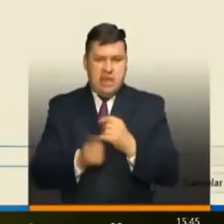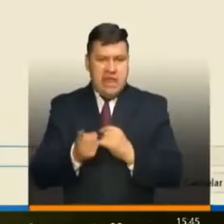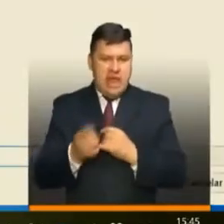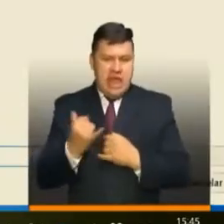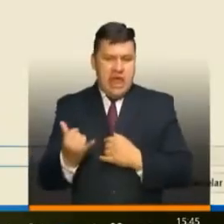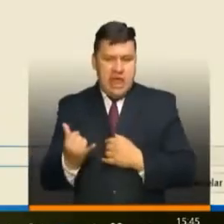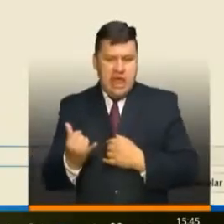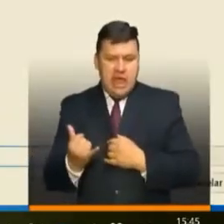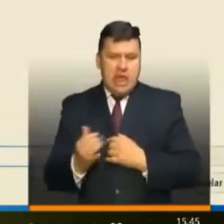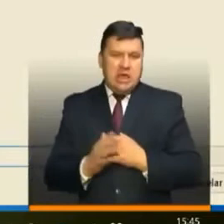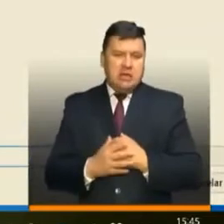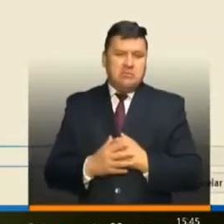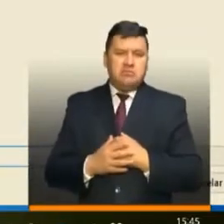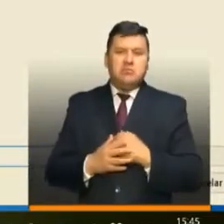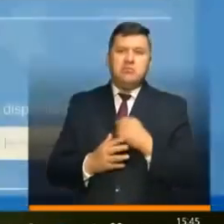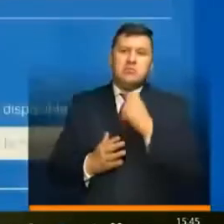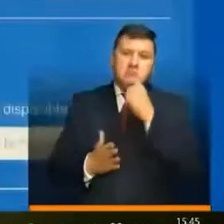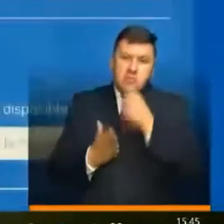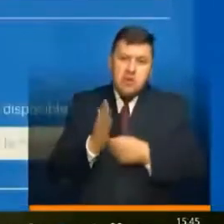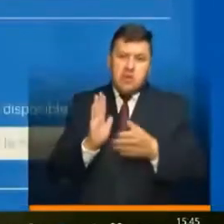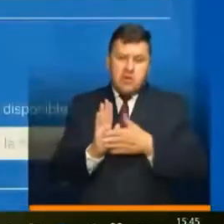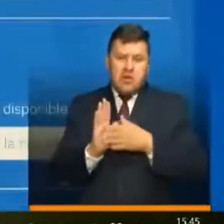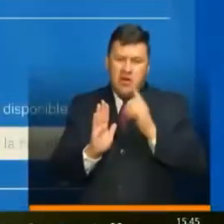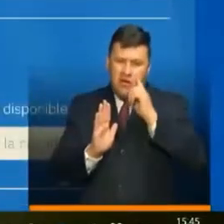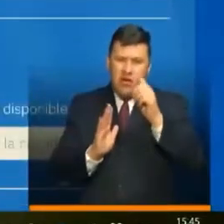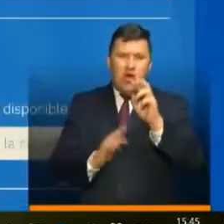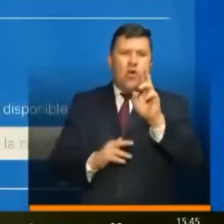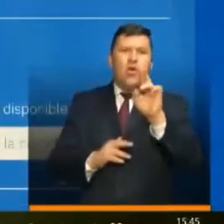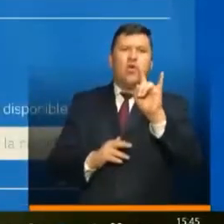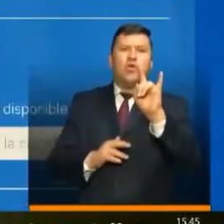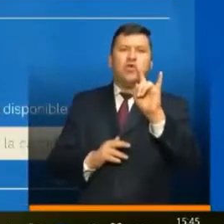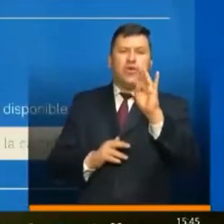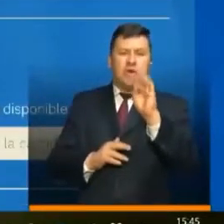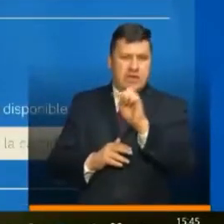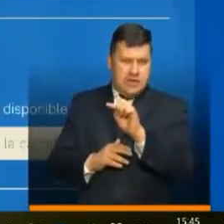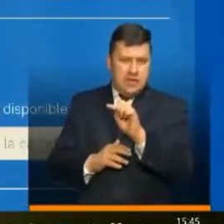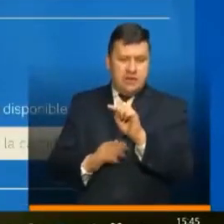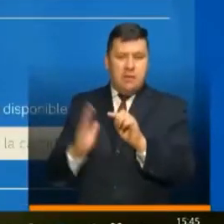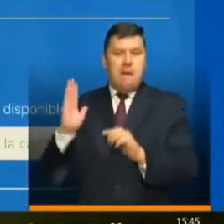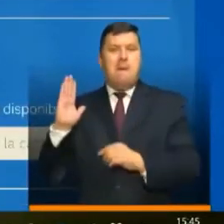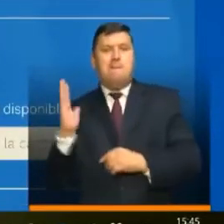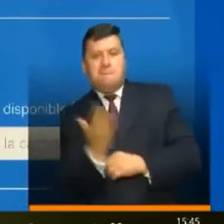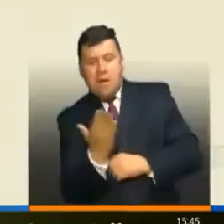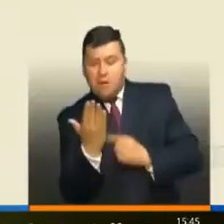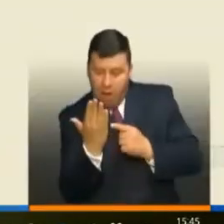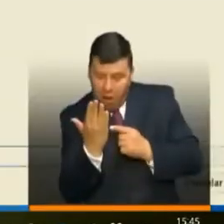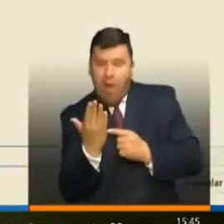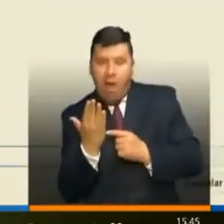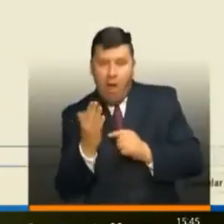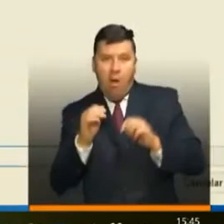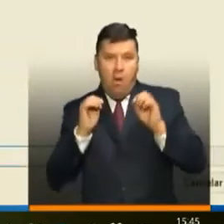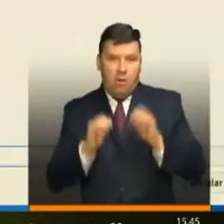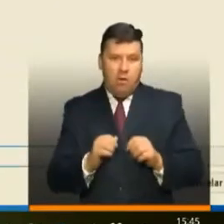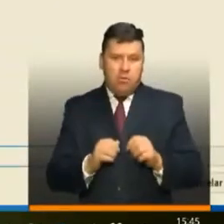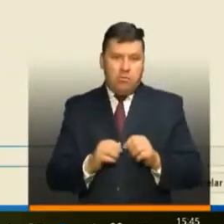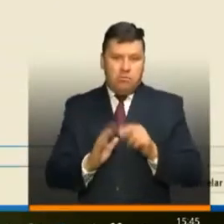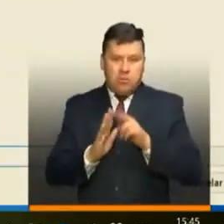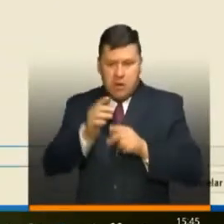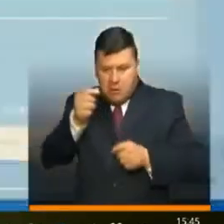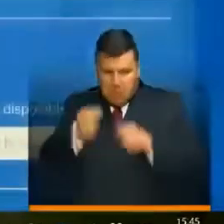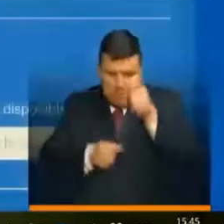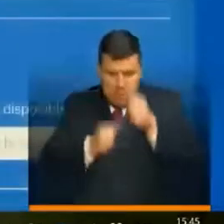agregar el registro único tributario el famoso root con esa información adicionalmente ponemos los estados